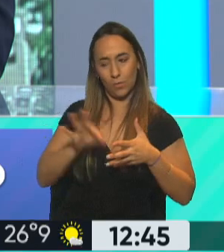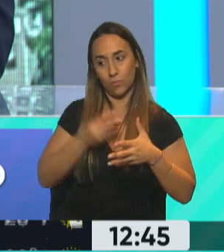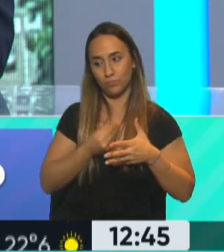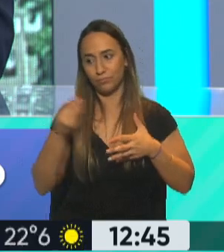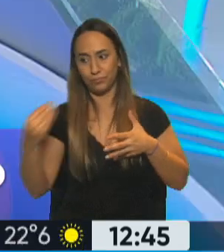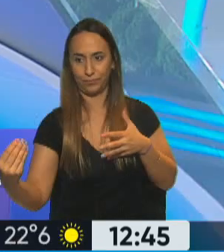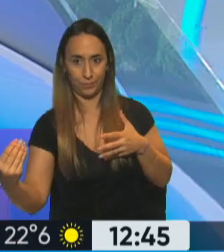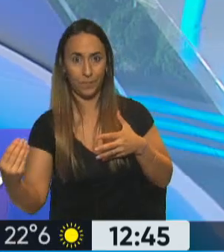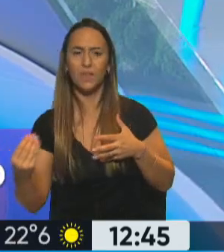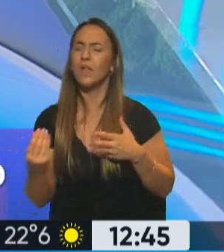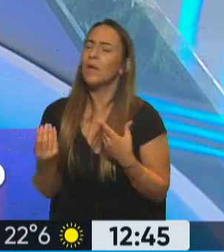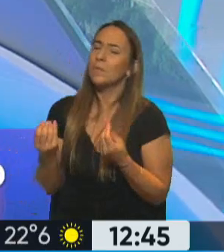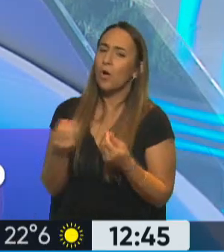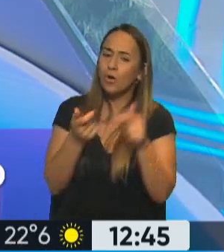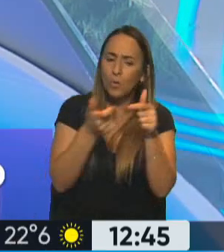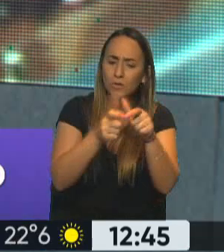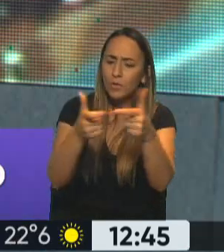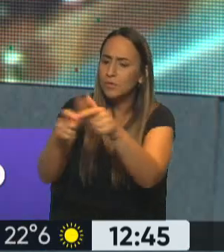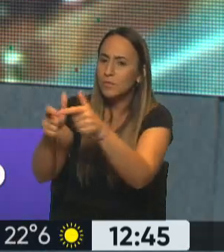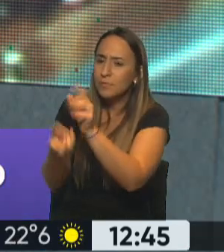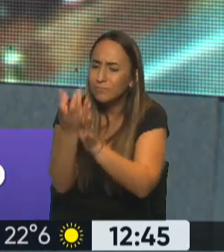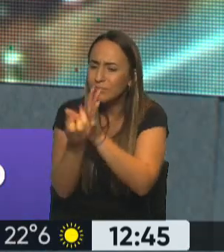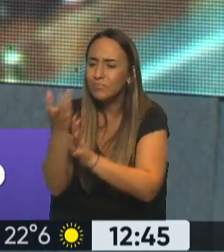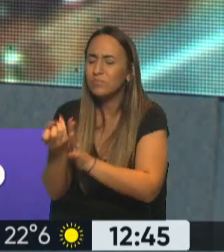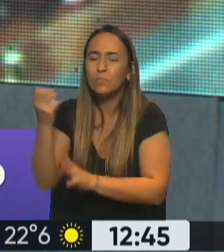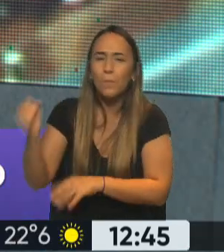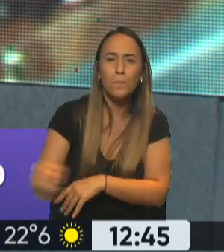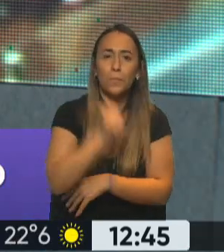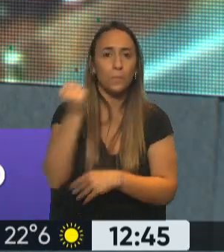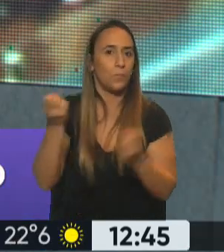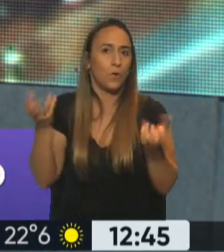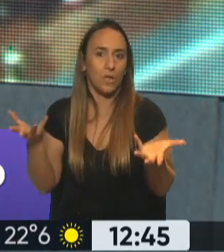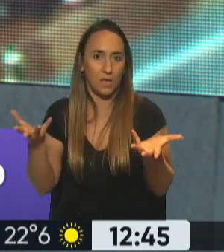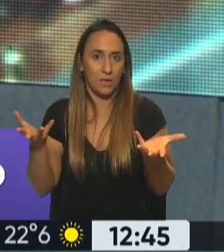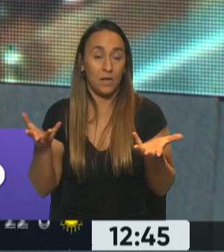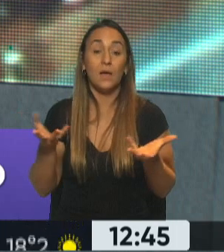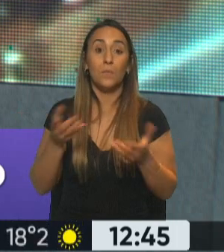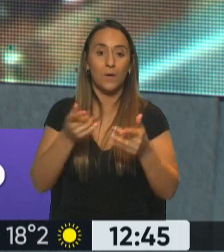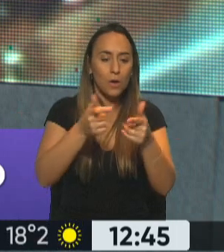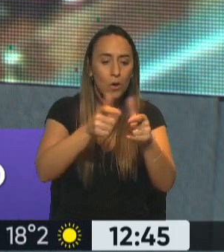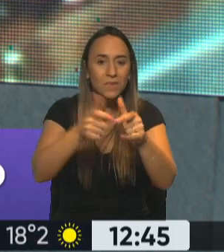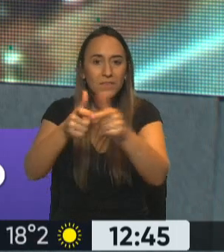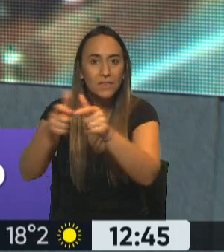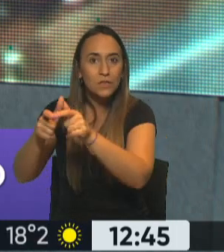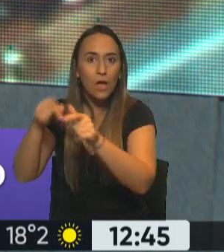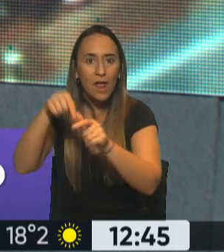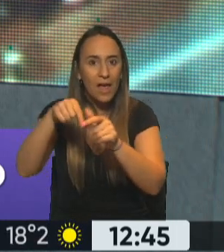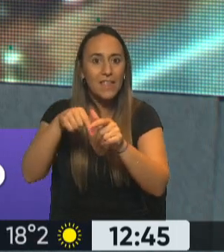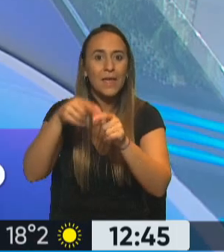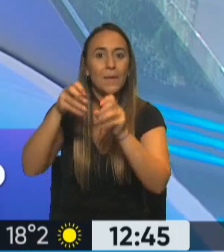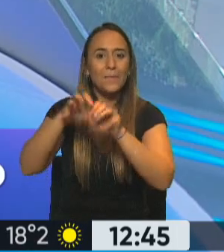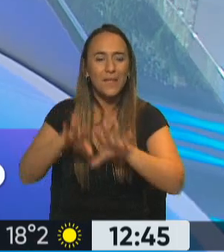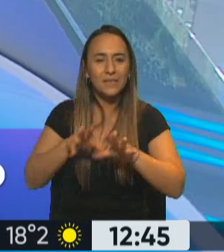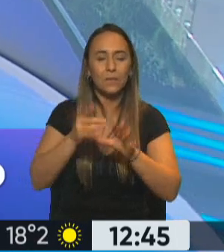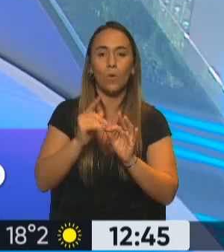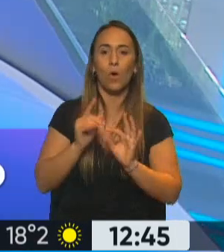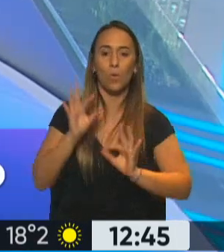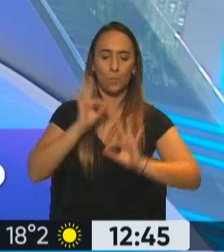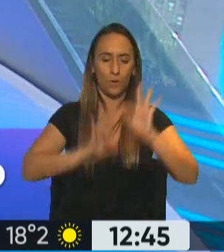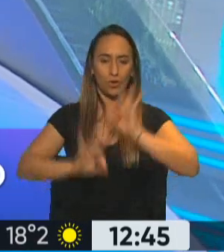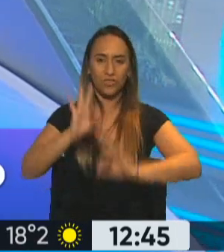la conformación de cada una de estas comisiones? A partir de allí empiezan a definirse por dónde va a pasar el tratamiento de este proyecto de